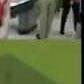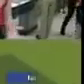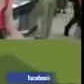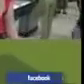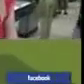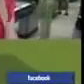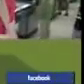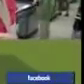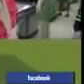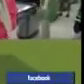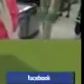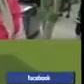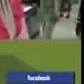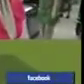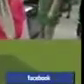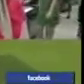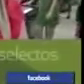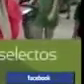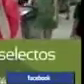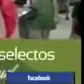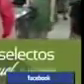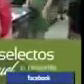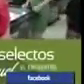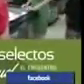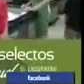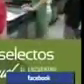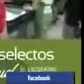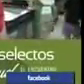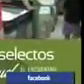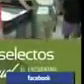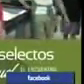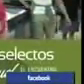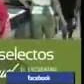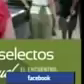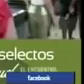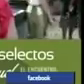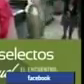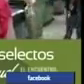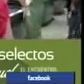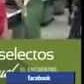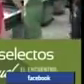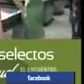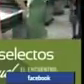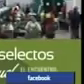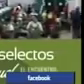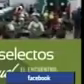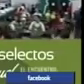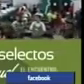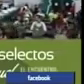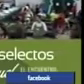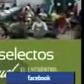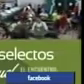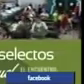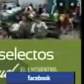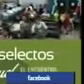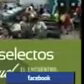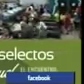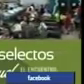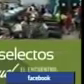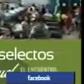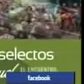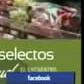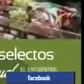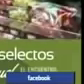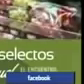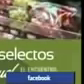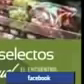tu super San Miguel, el encuentro, el sitio, encuentras un lugar hecho para ti y los tuyos. Ven y disfruta los